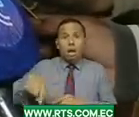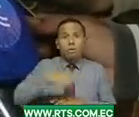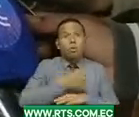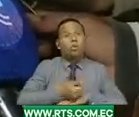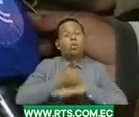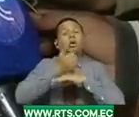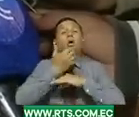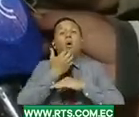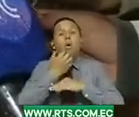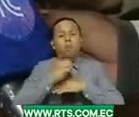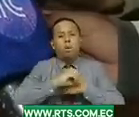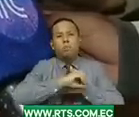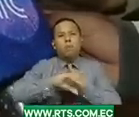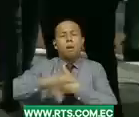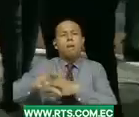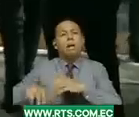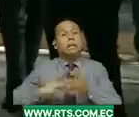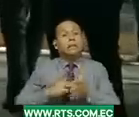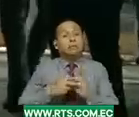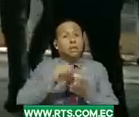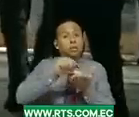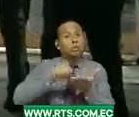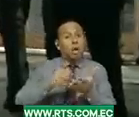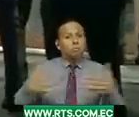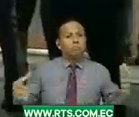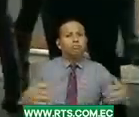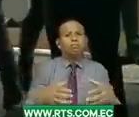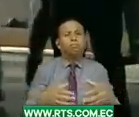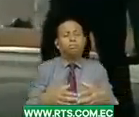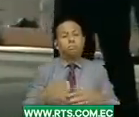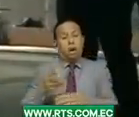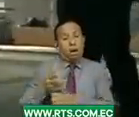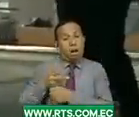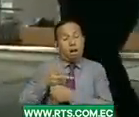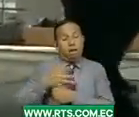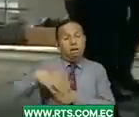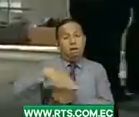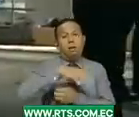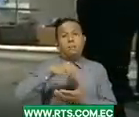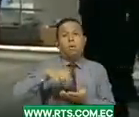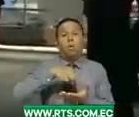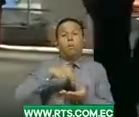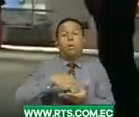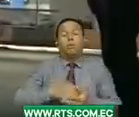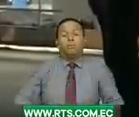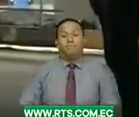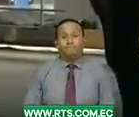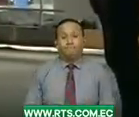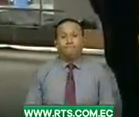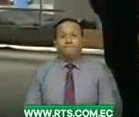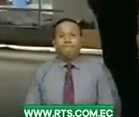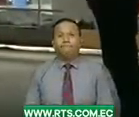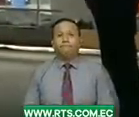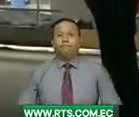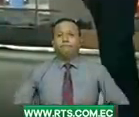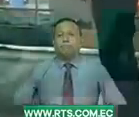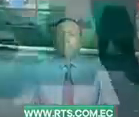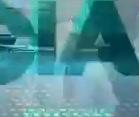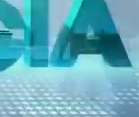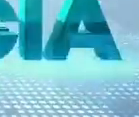denominamos, que consiste en cerrar las ciudades. Con cámaras de Eduardo García desde la provincia de Manabí, informó Wendy Delgado.